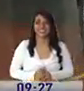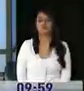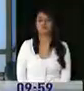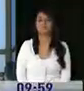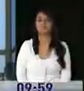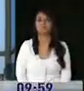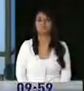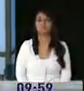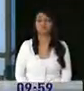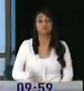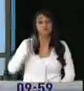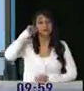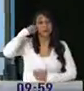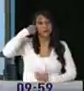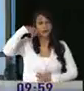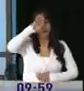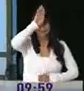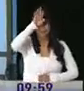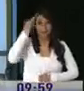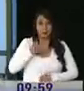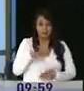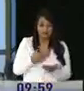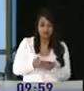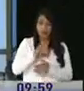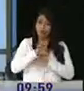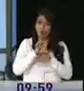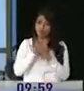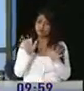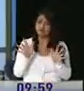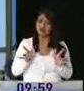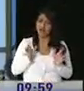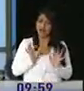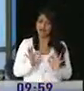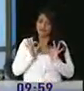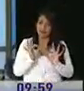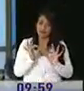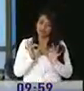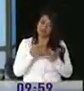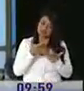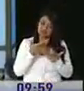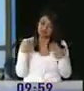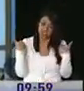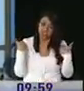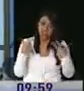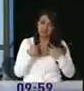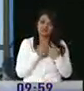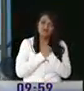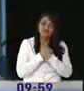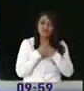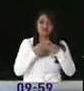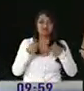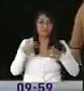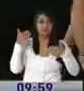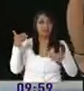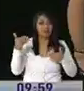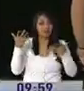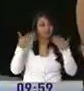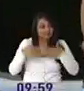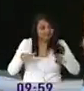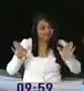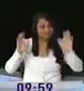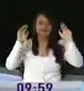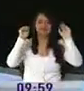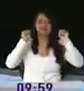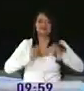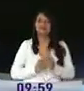verlo te irradiaba esa conexión esa buen en un Papa político también Sí sí En fin con estas imágenes no